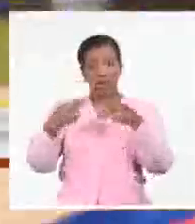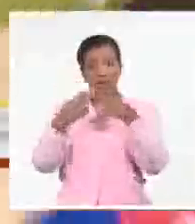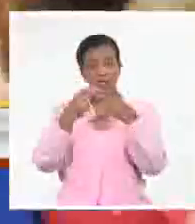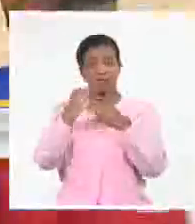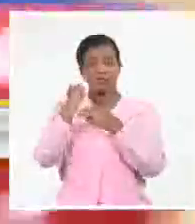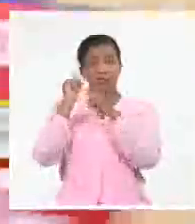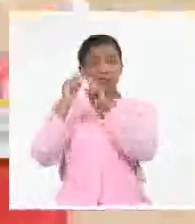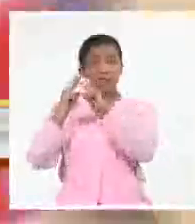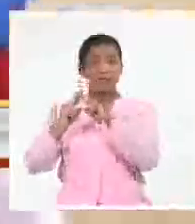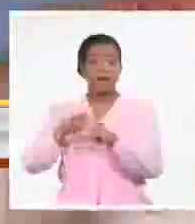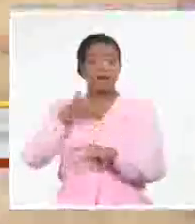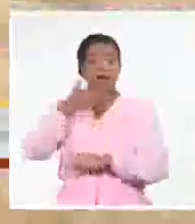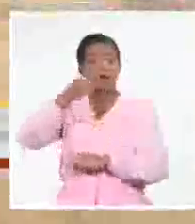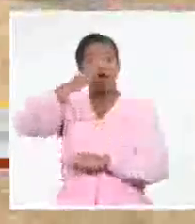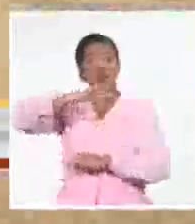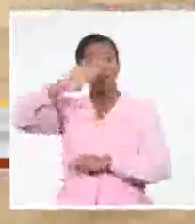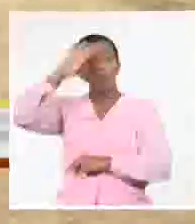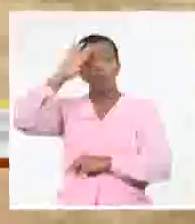mundo.